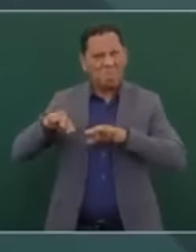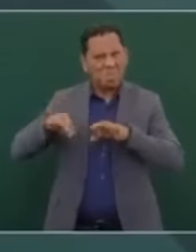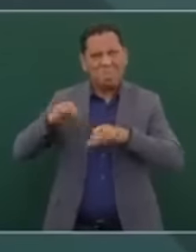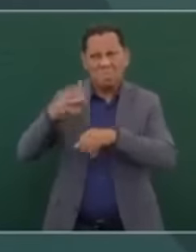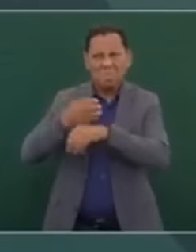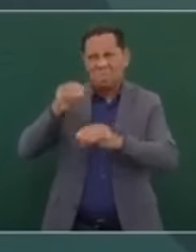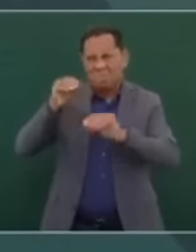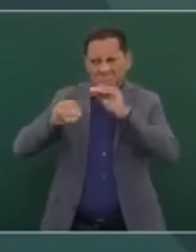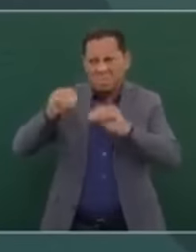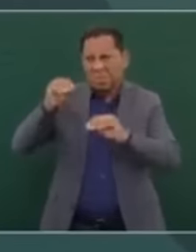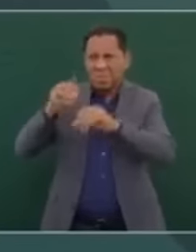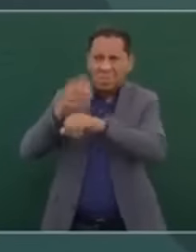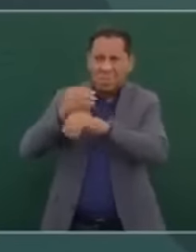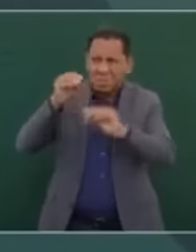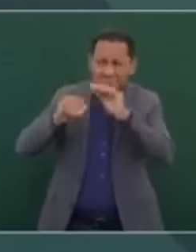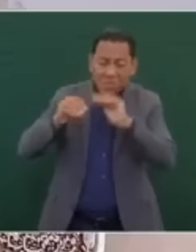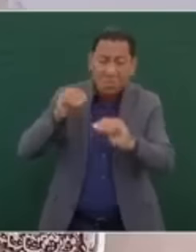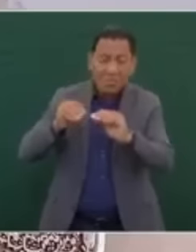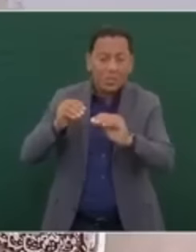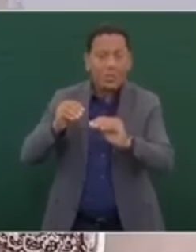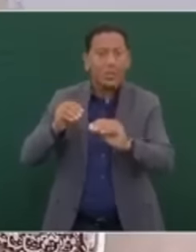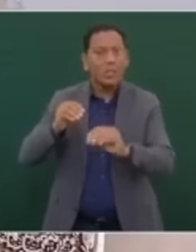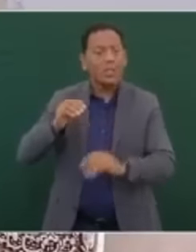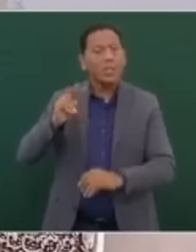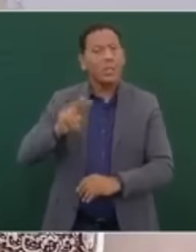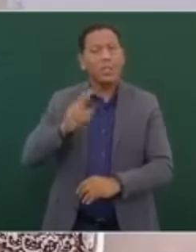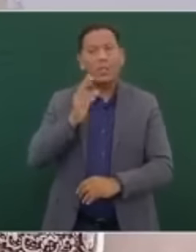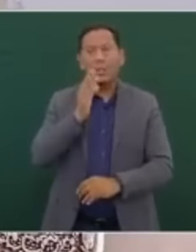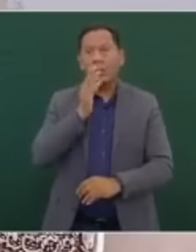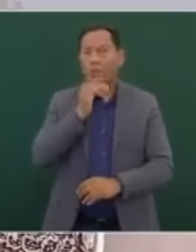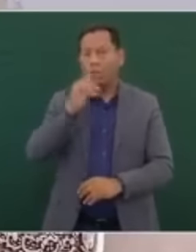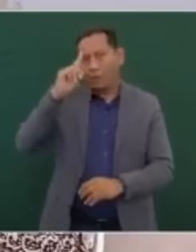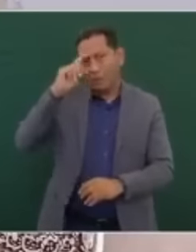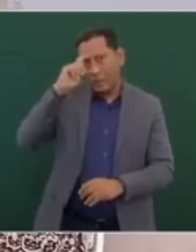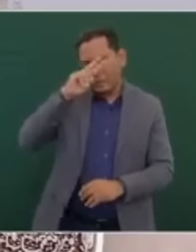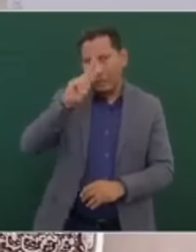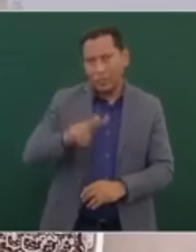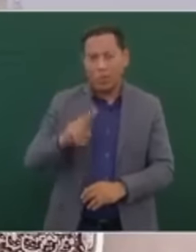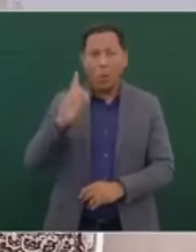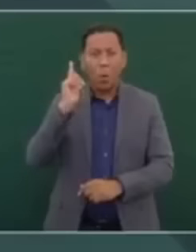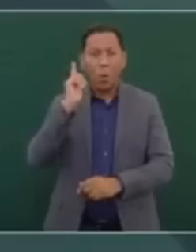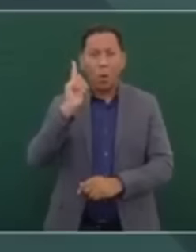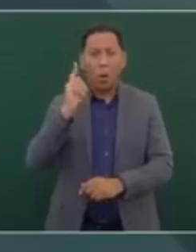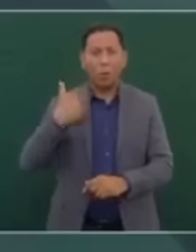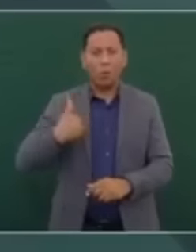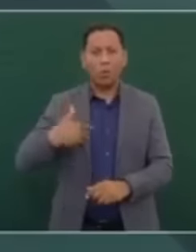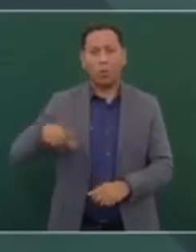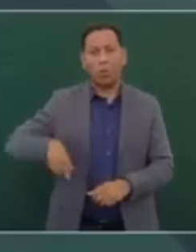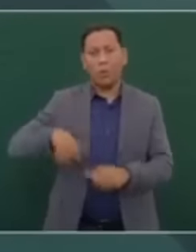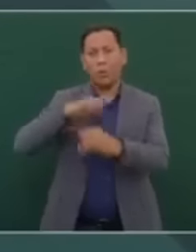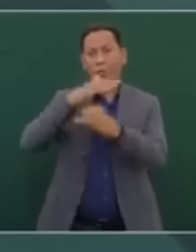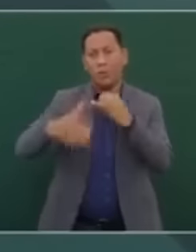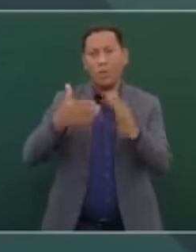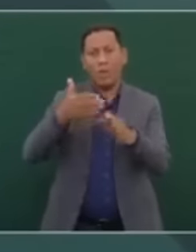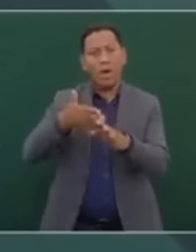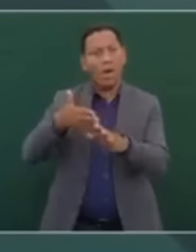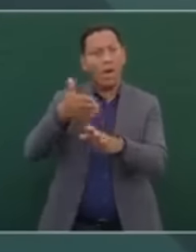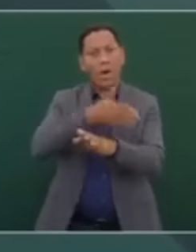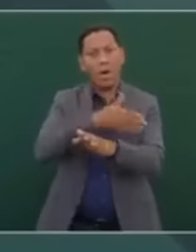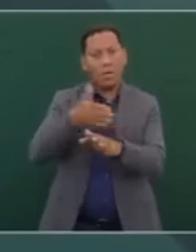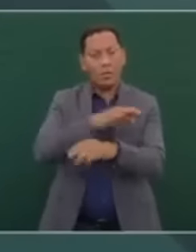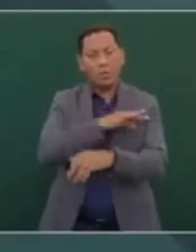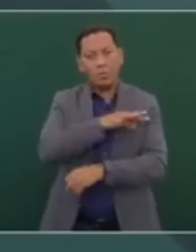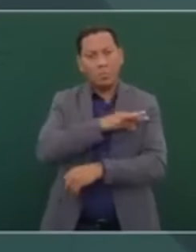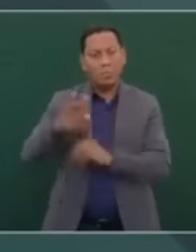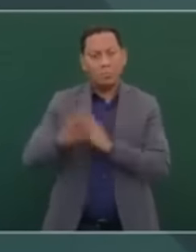y no hemos podido. Yo espero que antes de terminar se cumpla con este